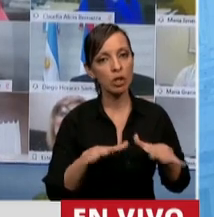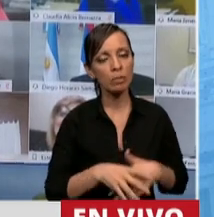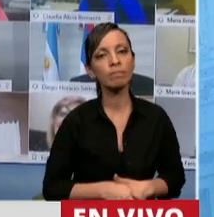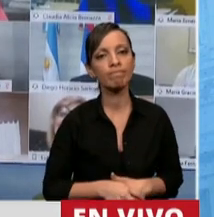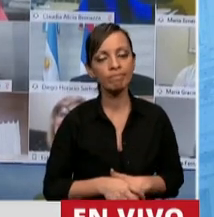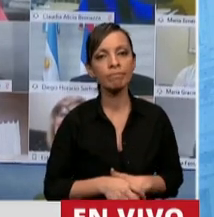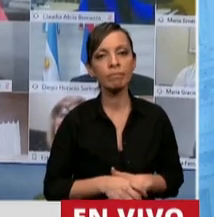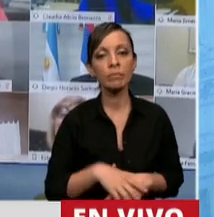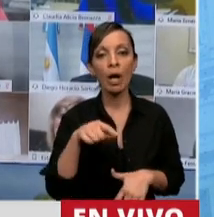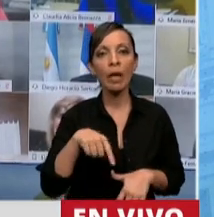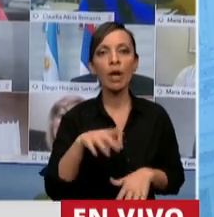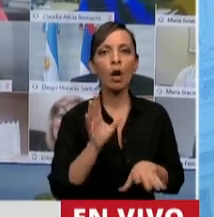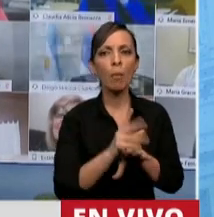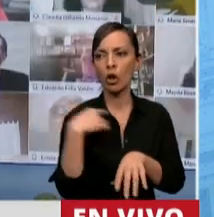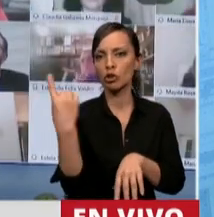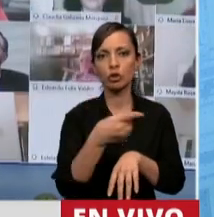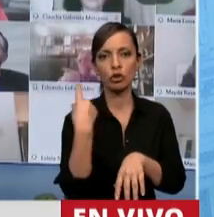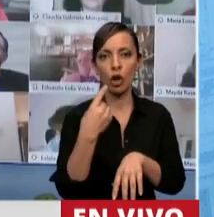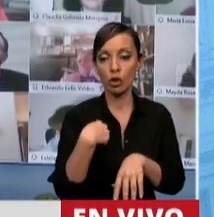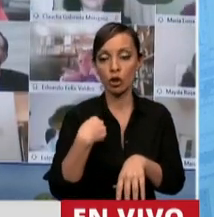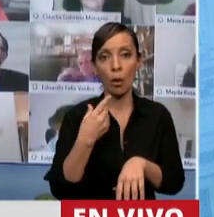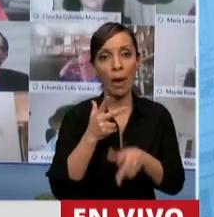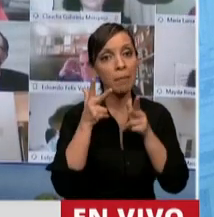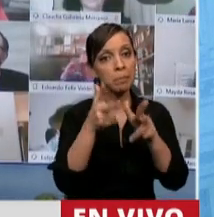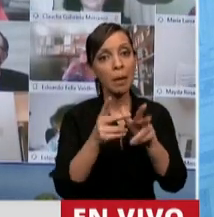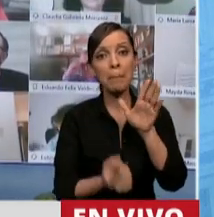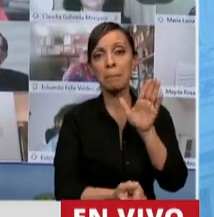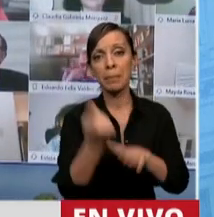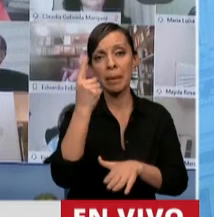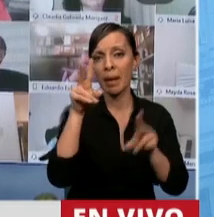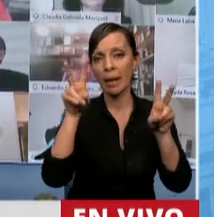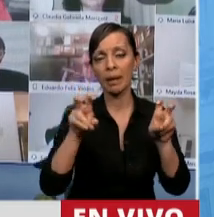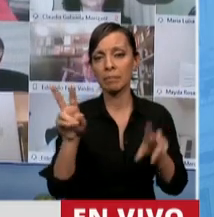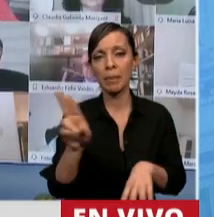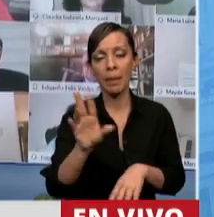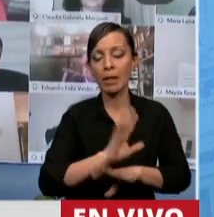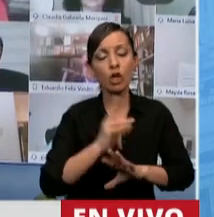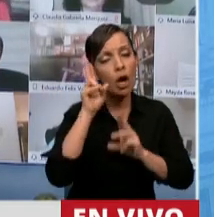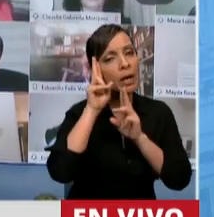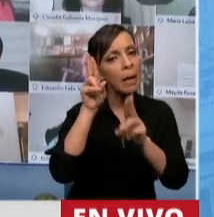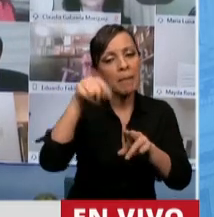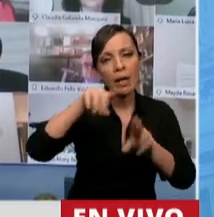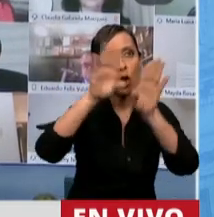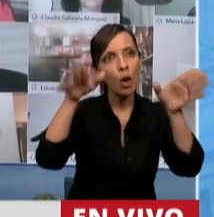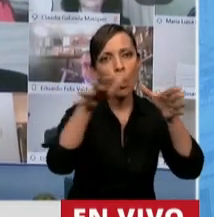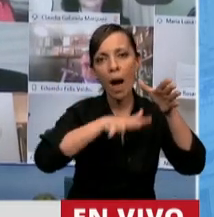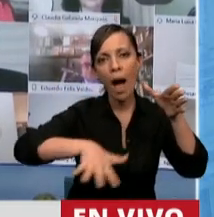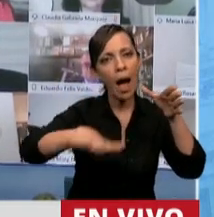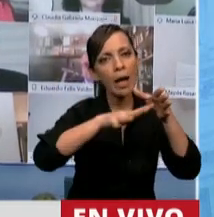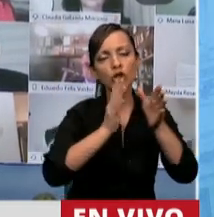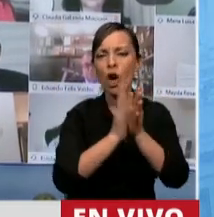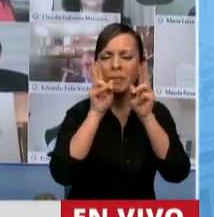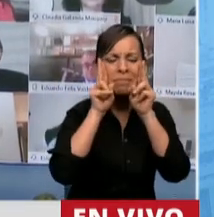Esto es una cuestión de privilegio colectiva, lo que voy a hacer es mi primer cuestión de privilegio en mi mandato. Yo respeto mucho este lugar, respeto mucho